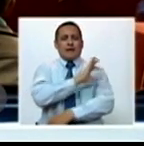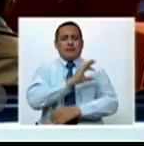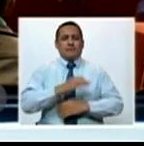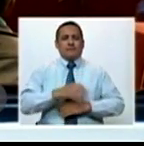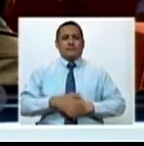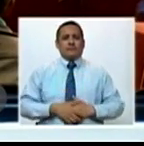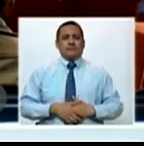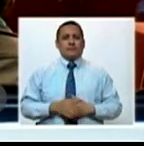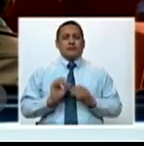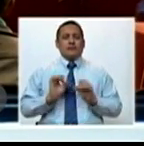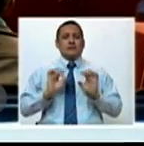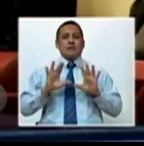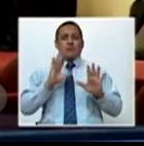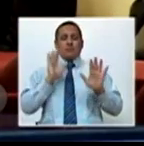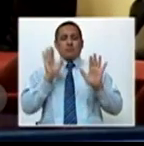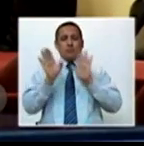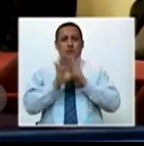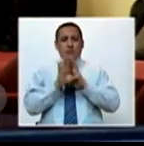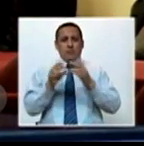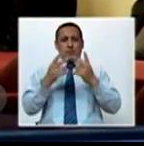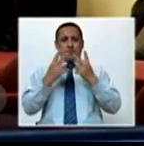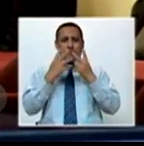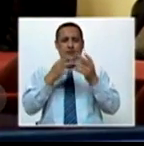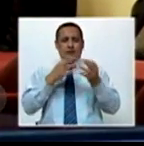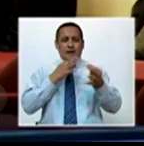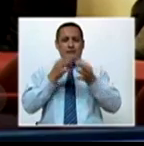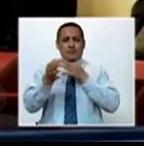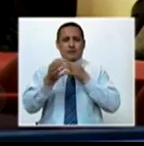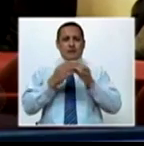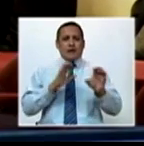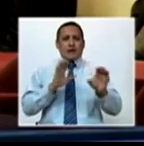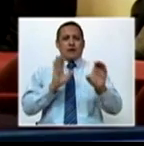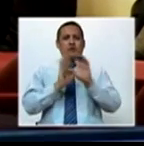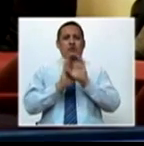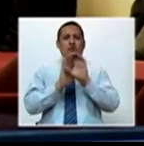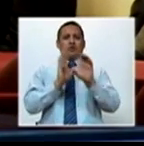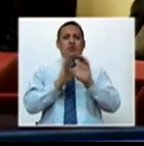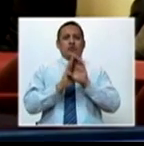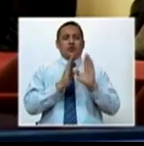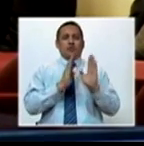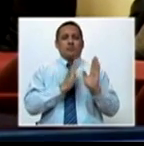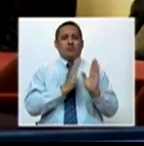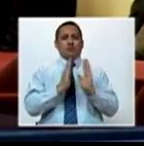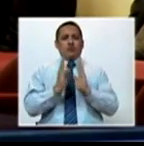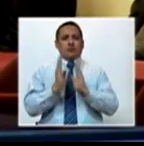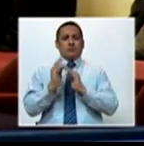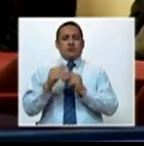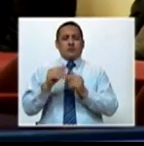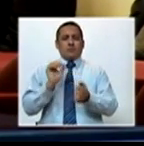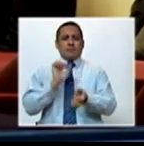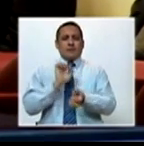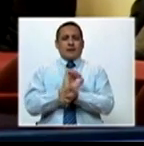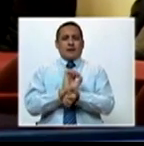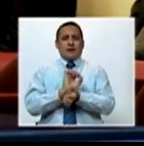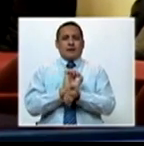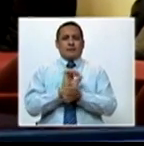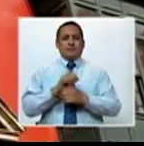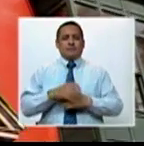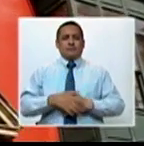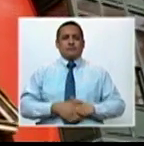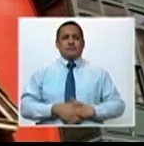Público, tal como se precisa en el Código de Procedimientos